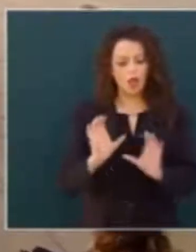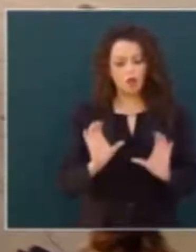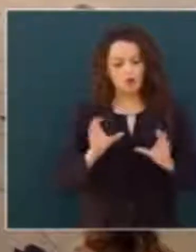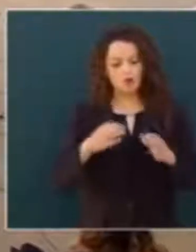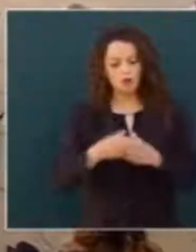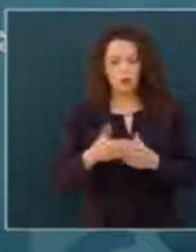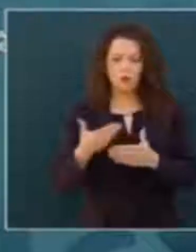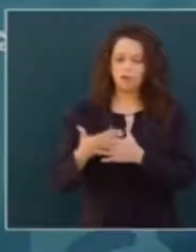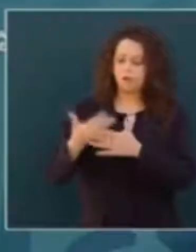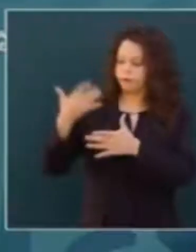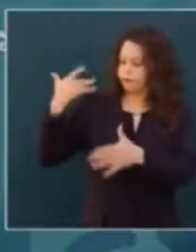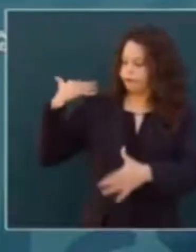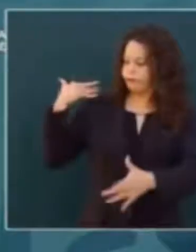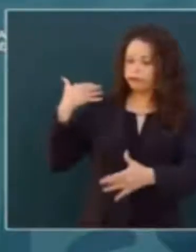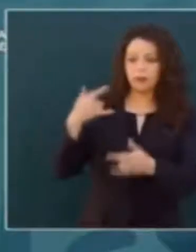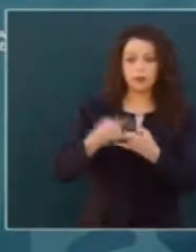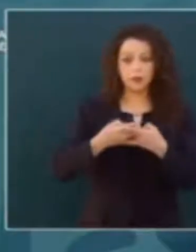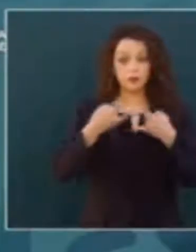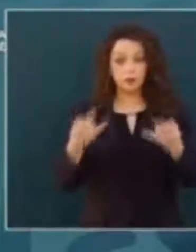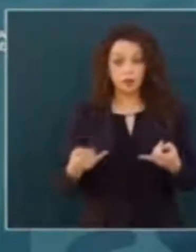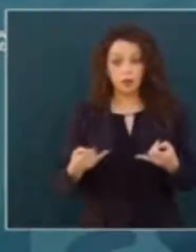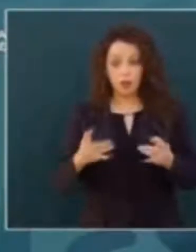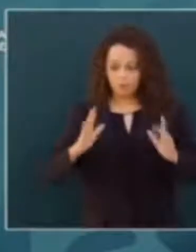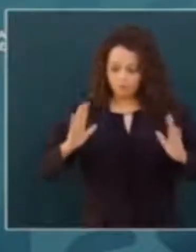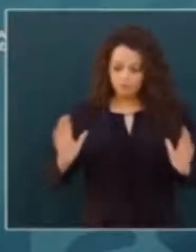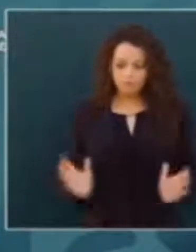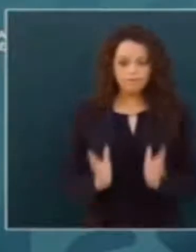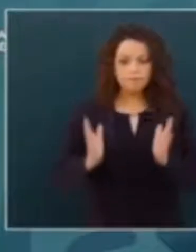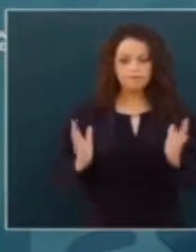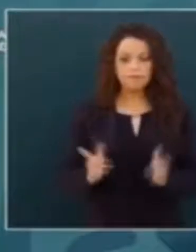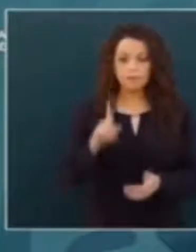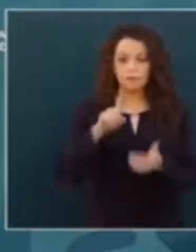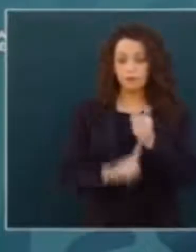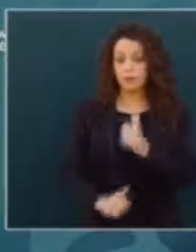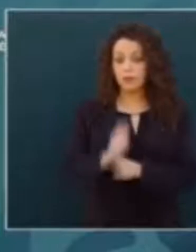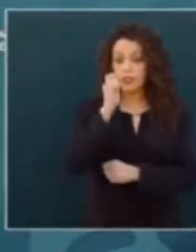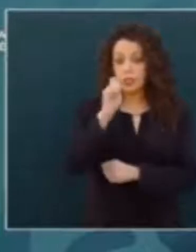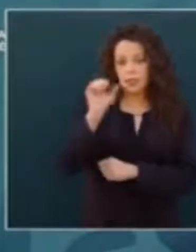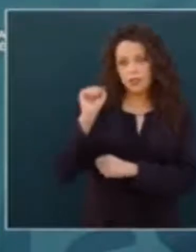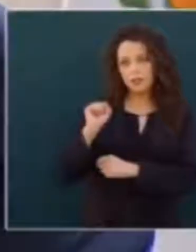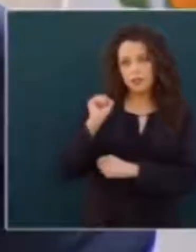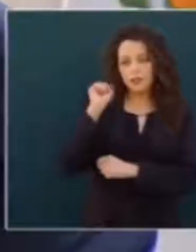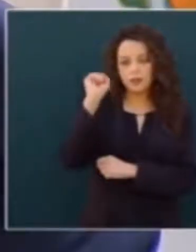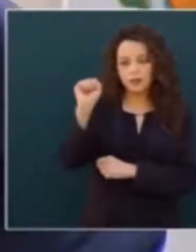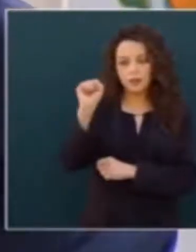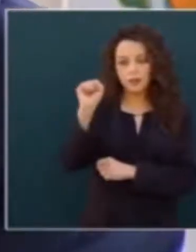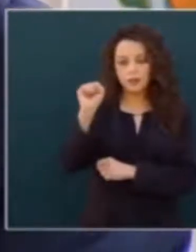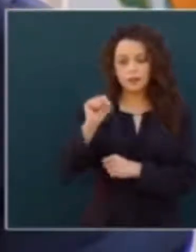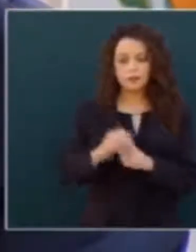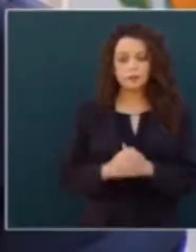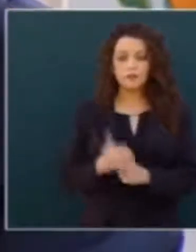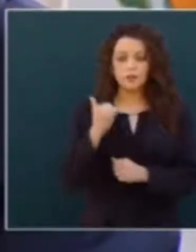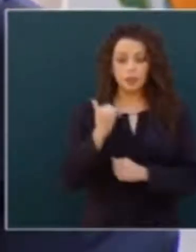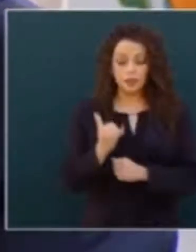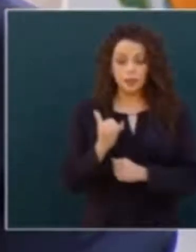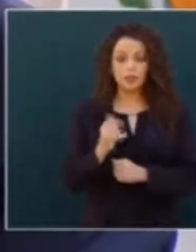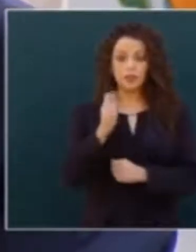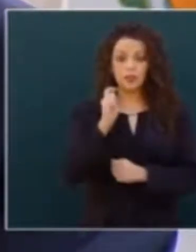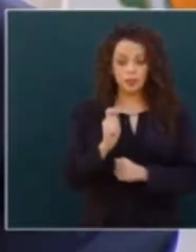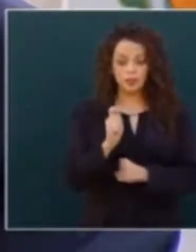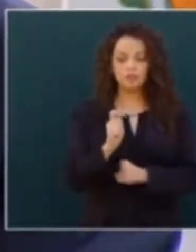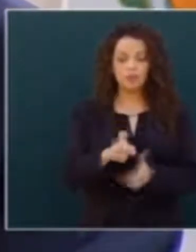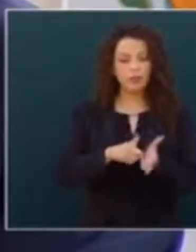ancestrales, fomentó el surgimiento de centrales sindicales y la vigencia de los